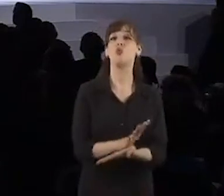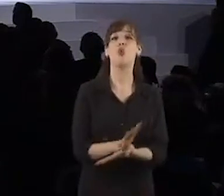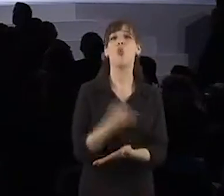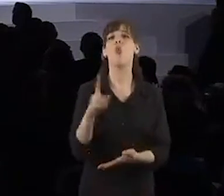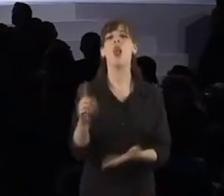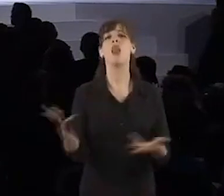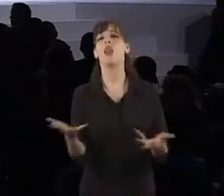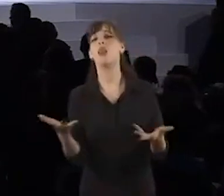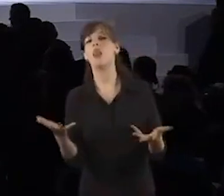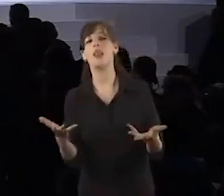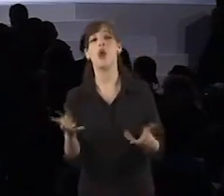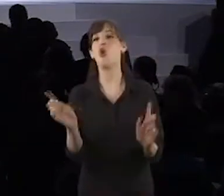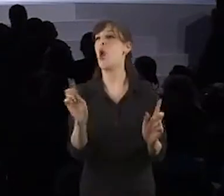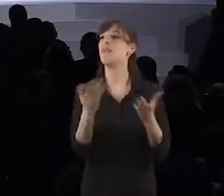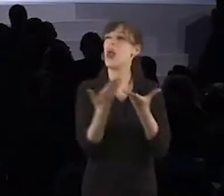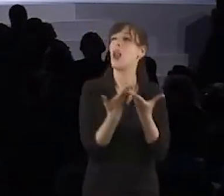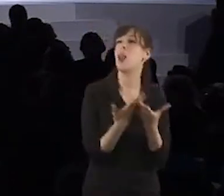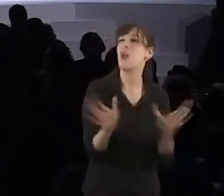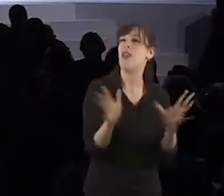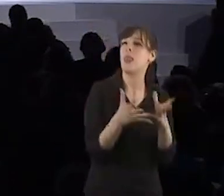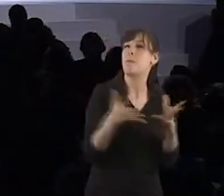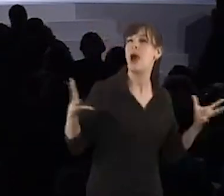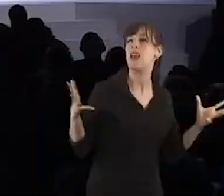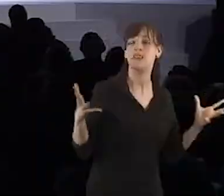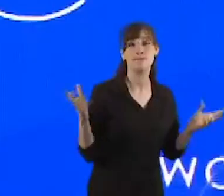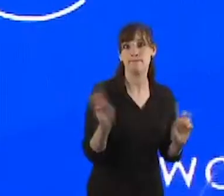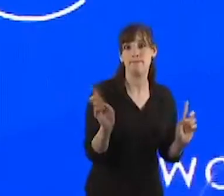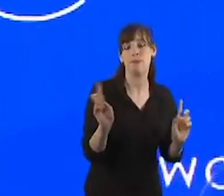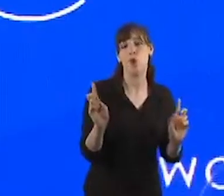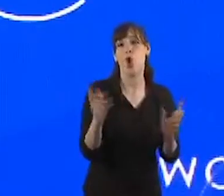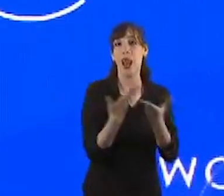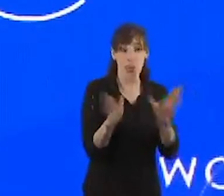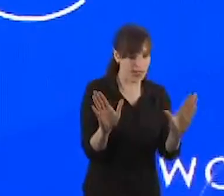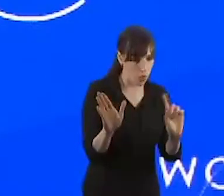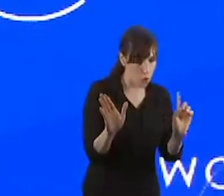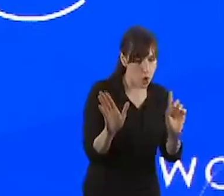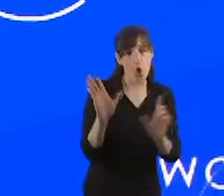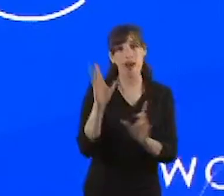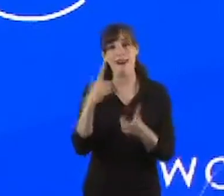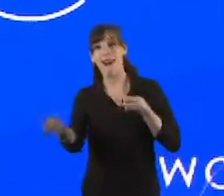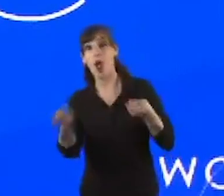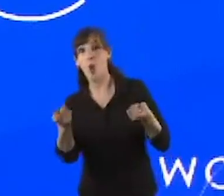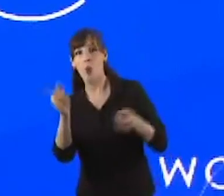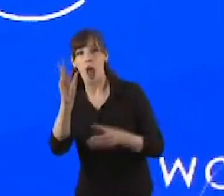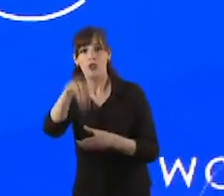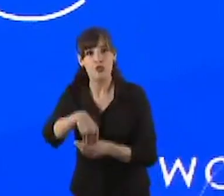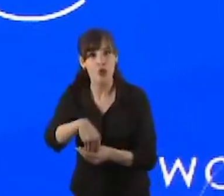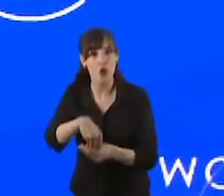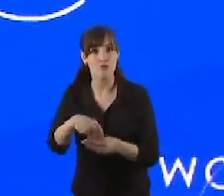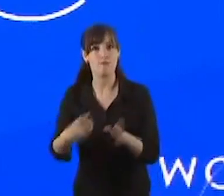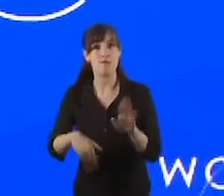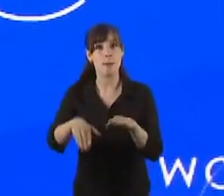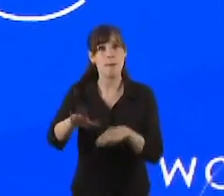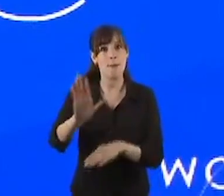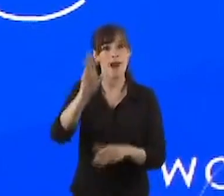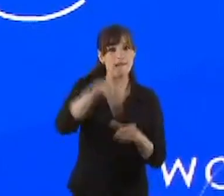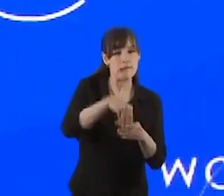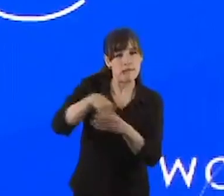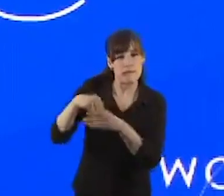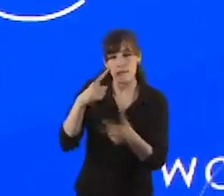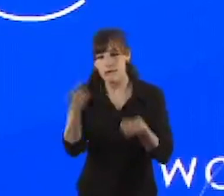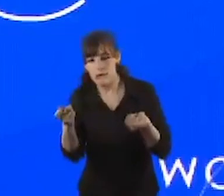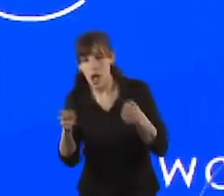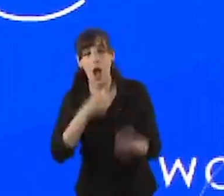colectivistas no es mayor libertad, sino es que es mayor regulación, generando una espiral descendente de regulaciones hasta que todos seamos